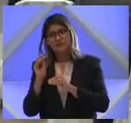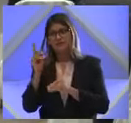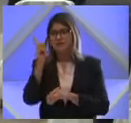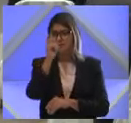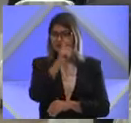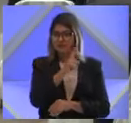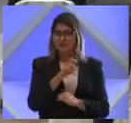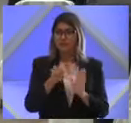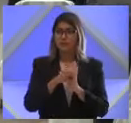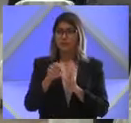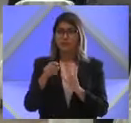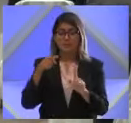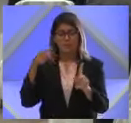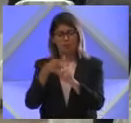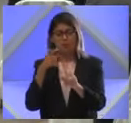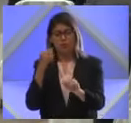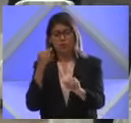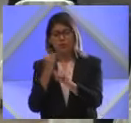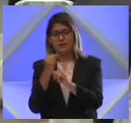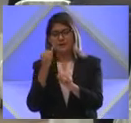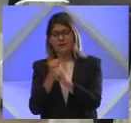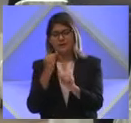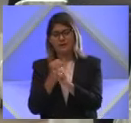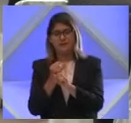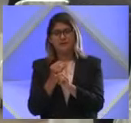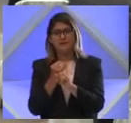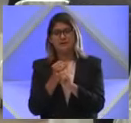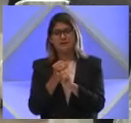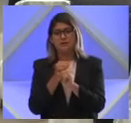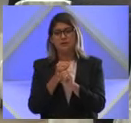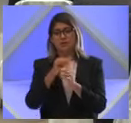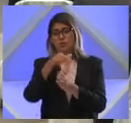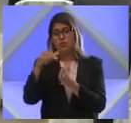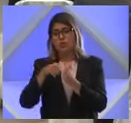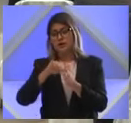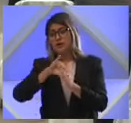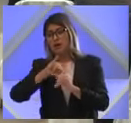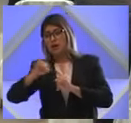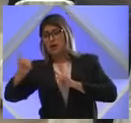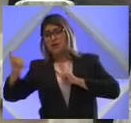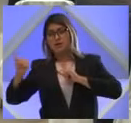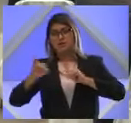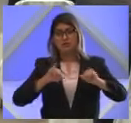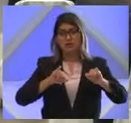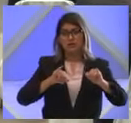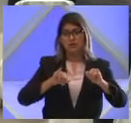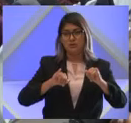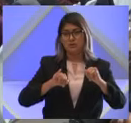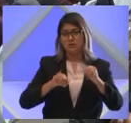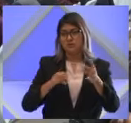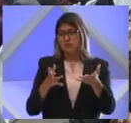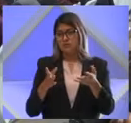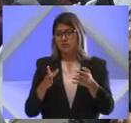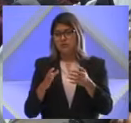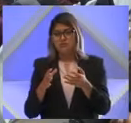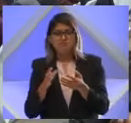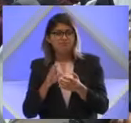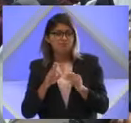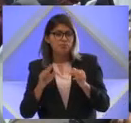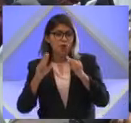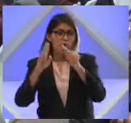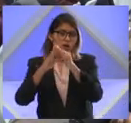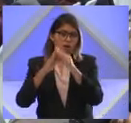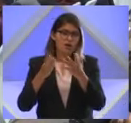internet a lugares aislados y remotos que es uno de los y